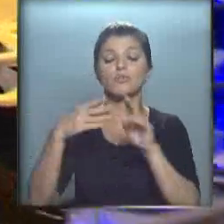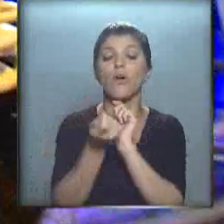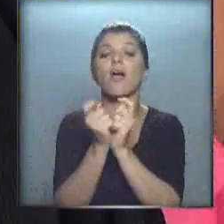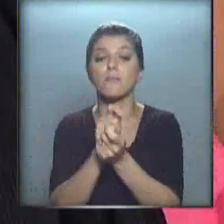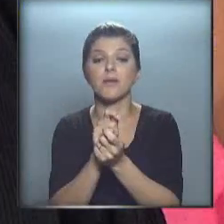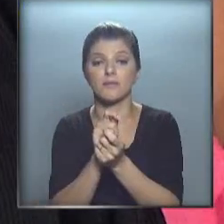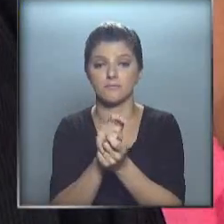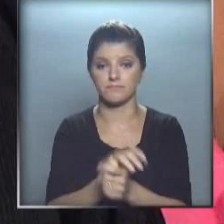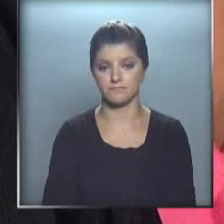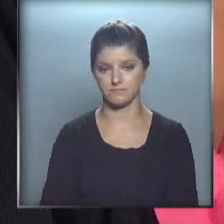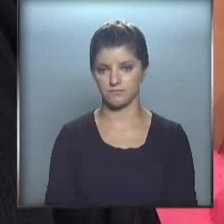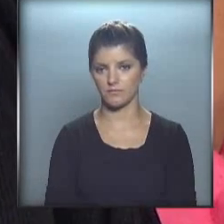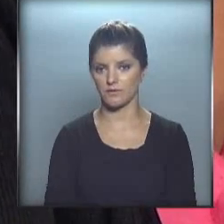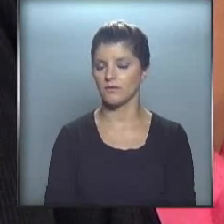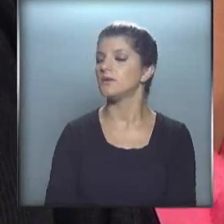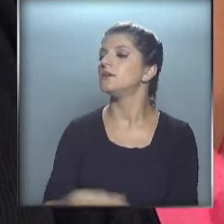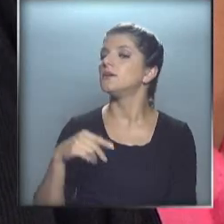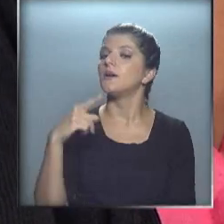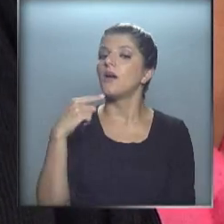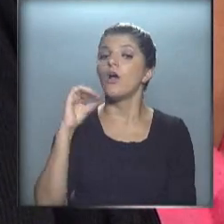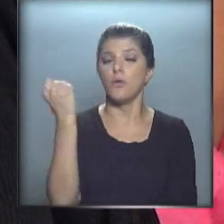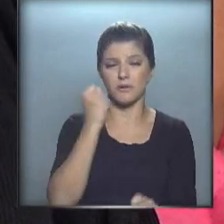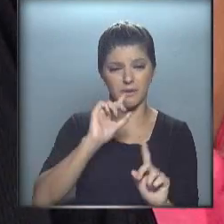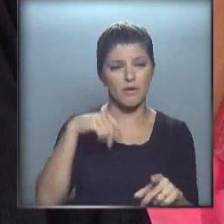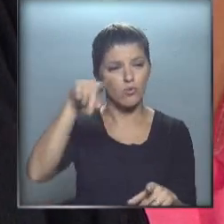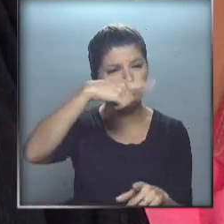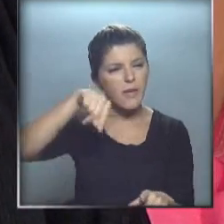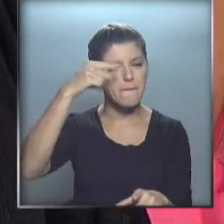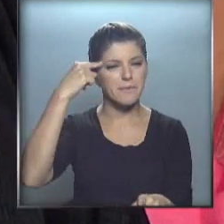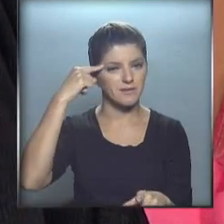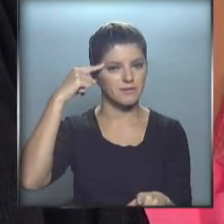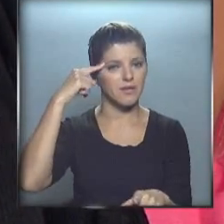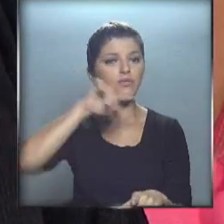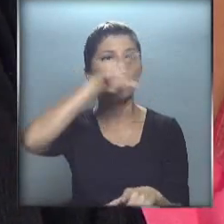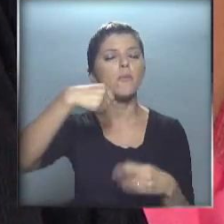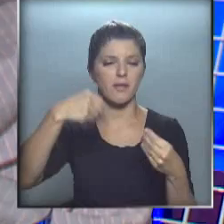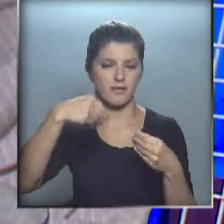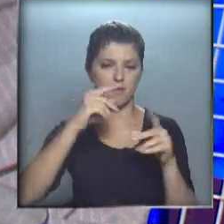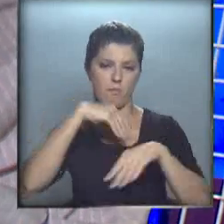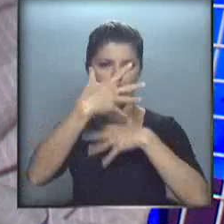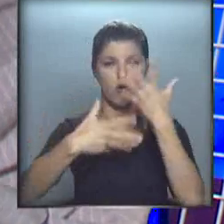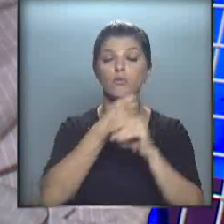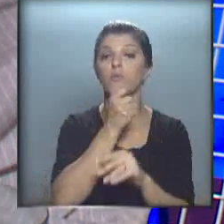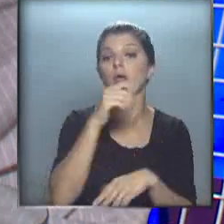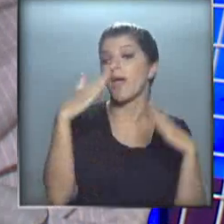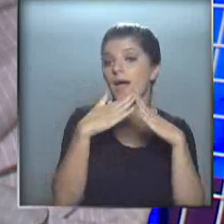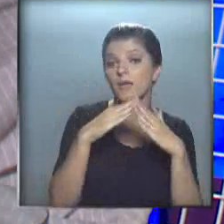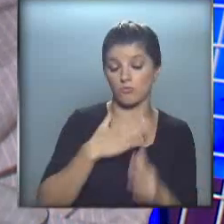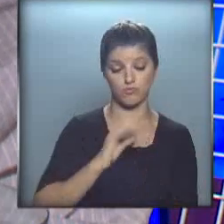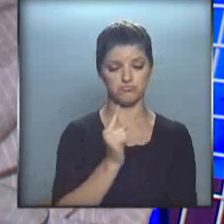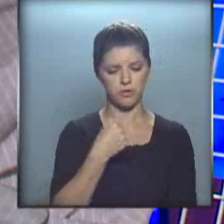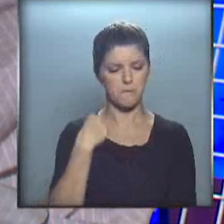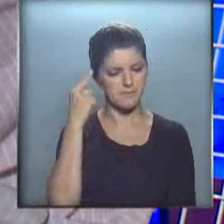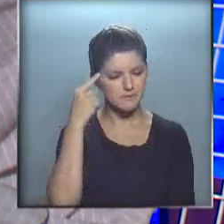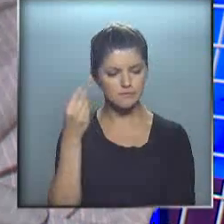deje de pasar? Lo interesante también está en que ustedes puedan plantearse por qué pasan estos actos de violencia. Quizá en sus casas, cuando están solos, ¿por